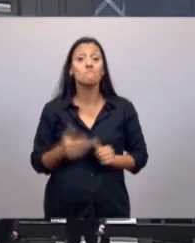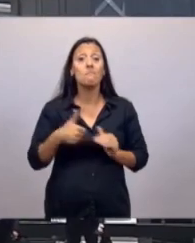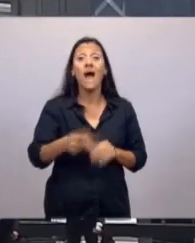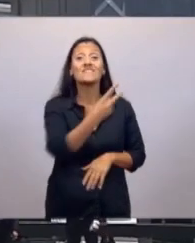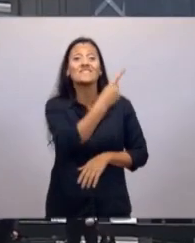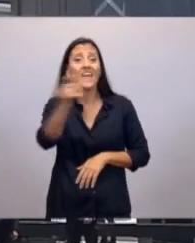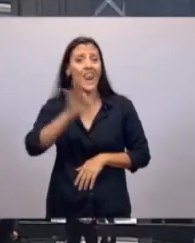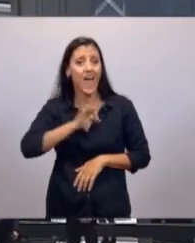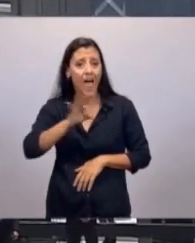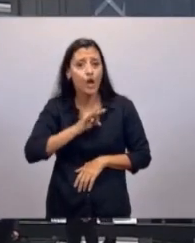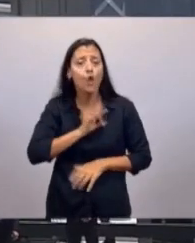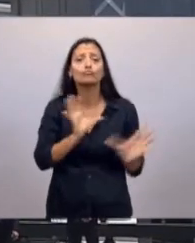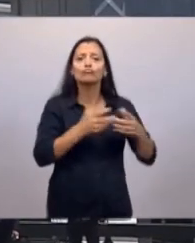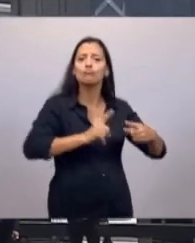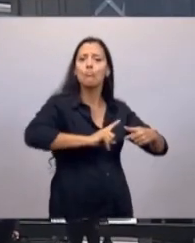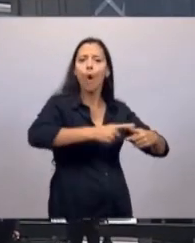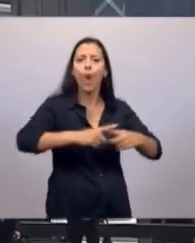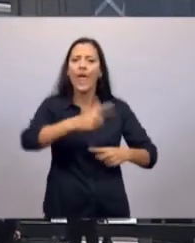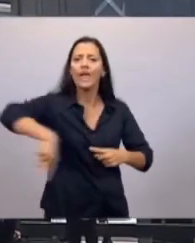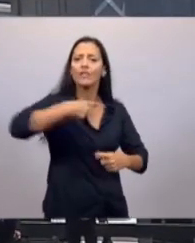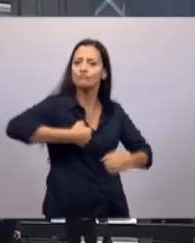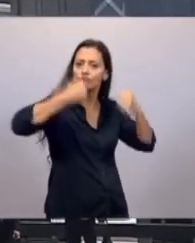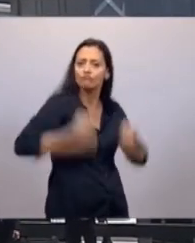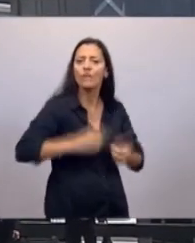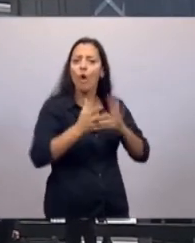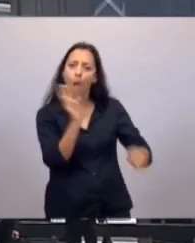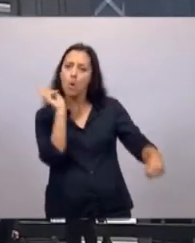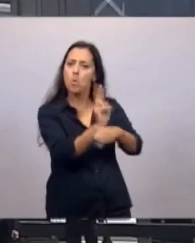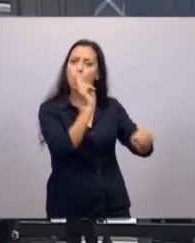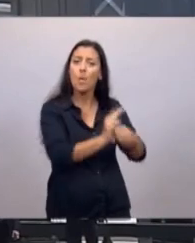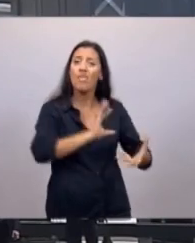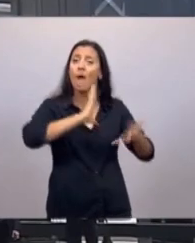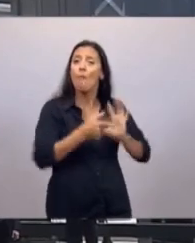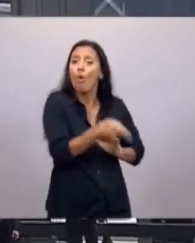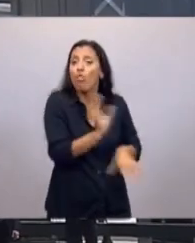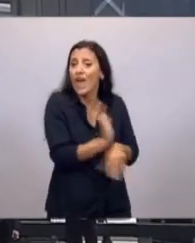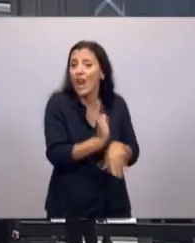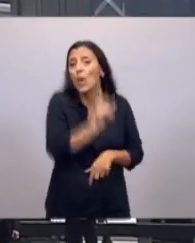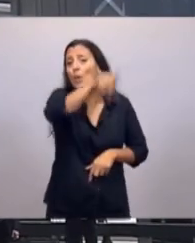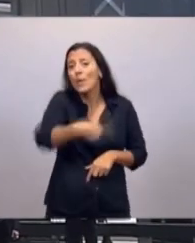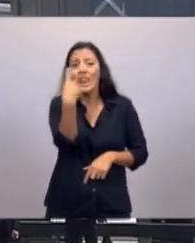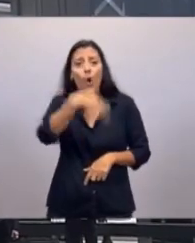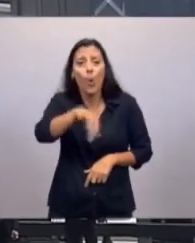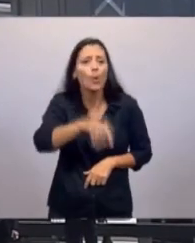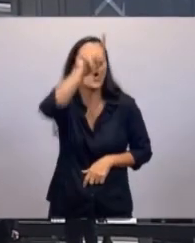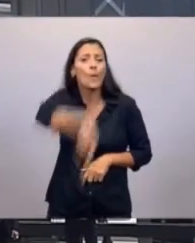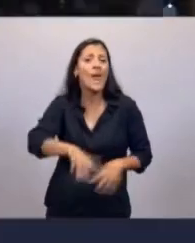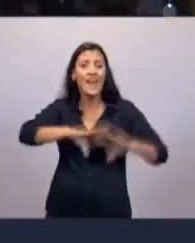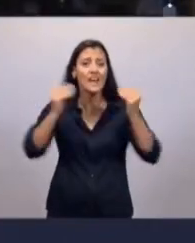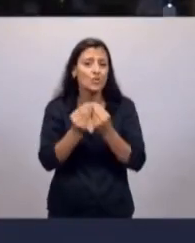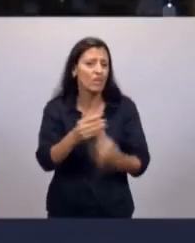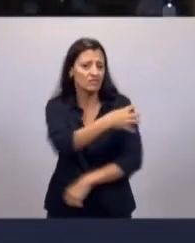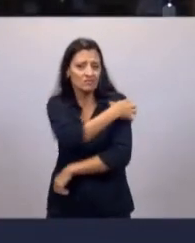años los políticos han insistido en defender un modelo que lo único que genera es pobreza